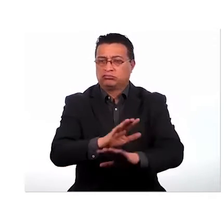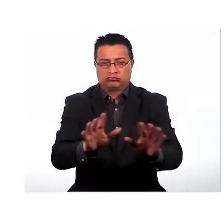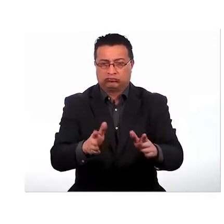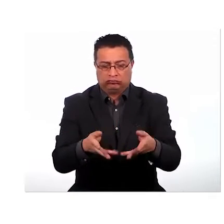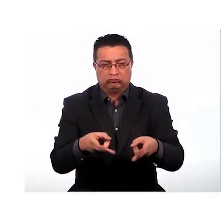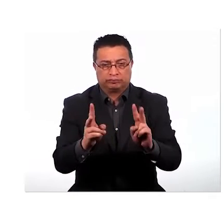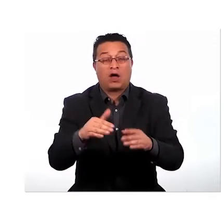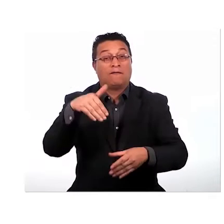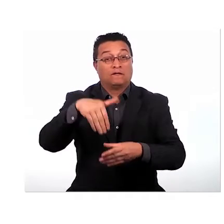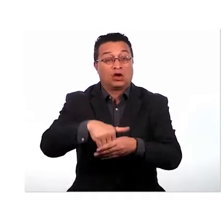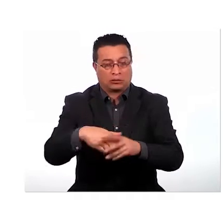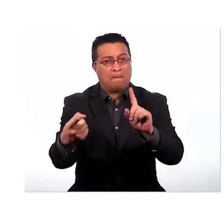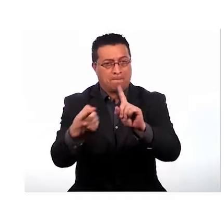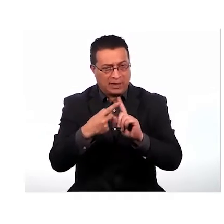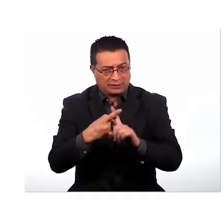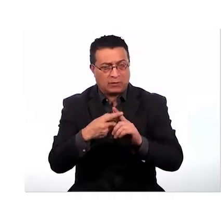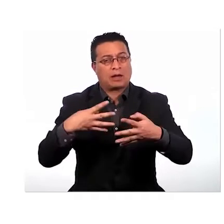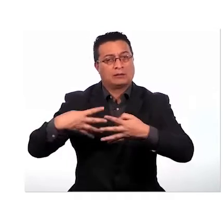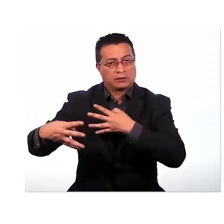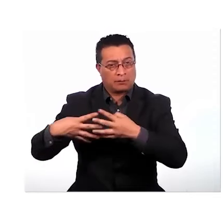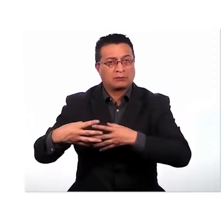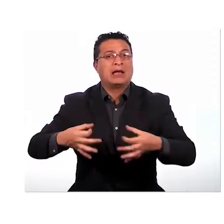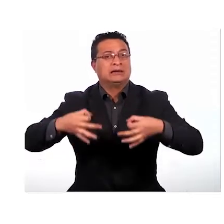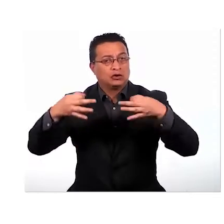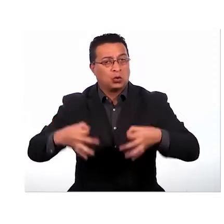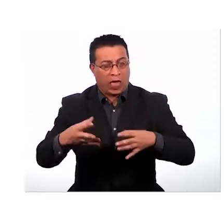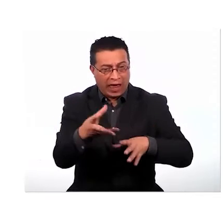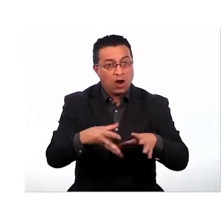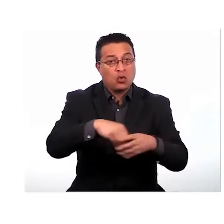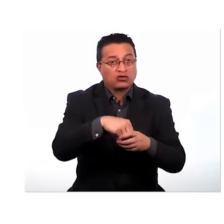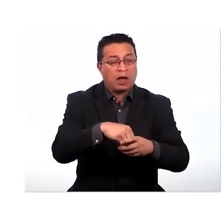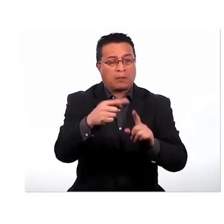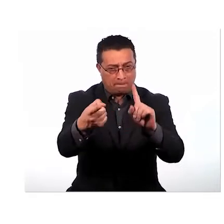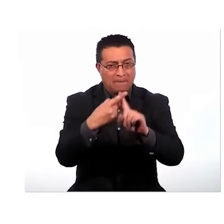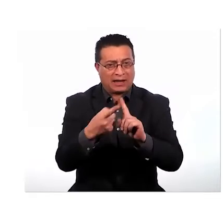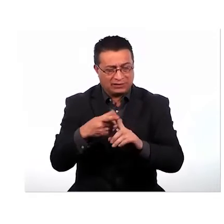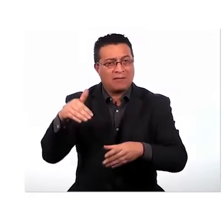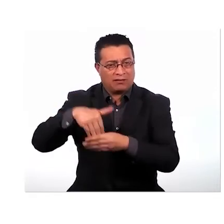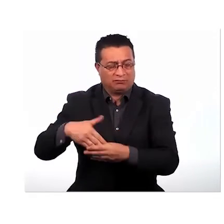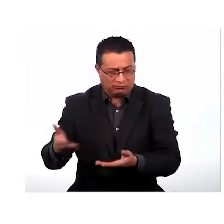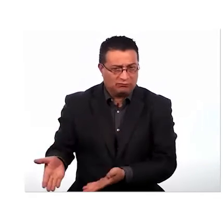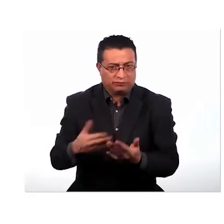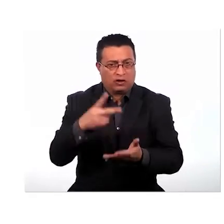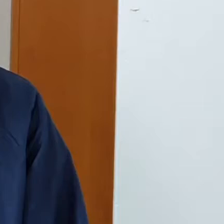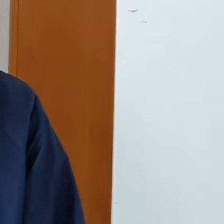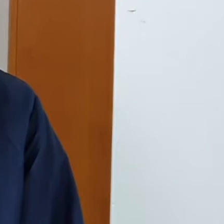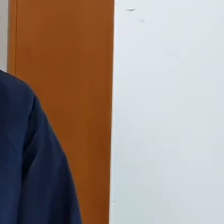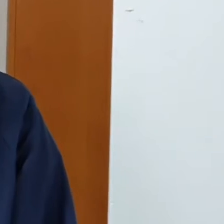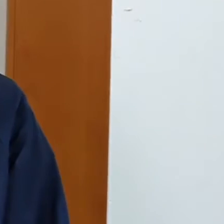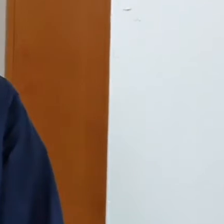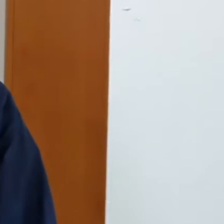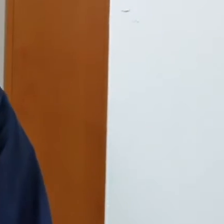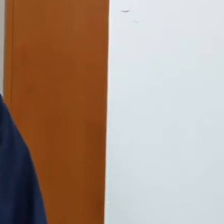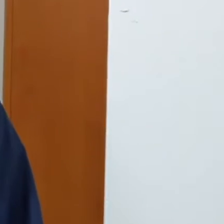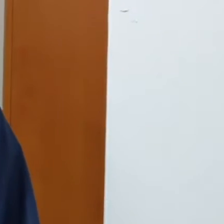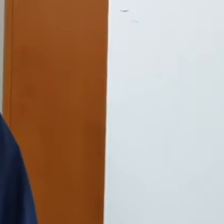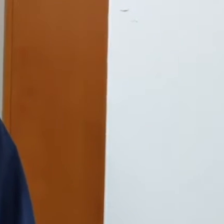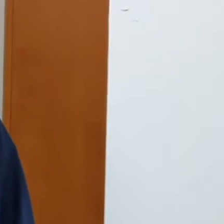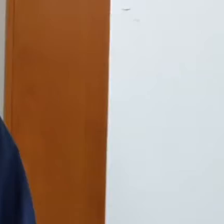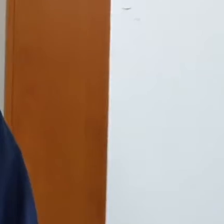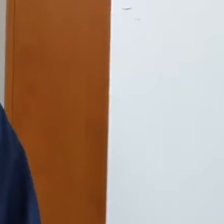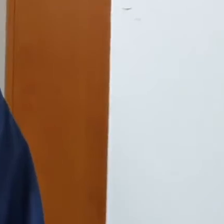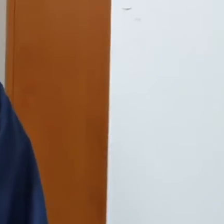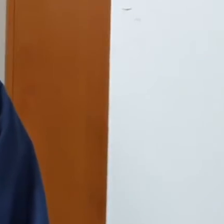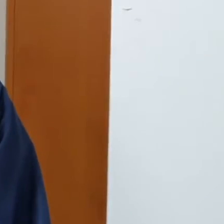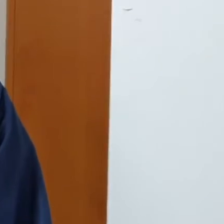debe comunicar al presidente de la mesa que el acompañante le asistirá al interior de la Cámara Secreta. Las personas sordas van